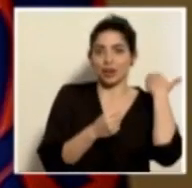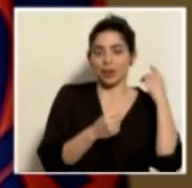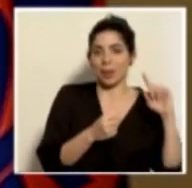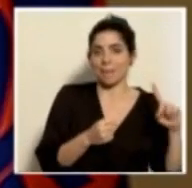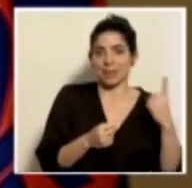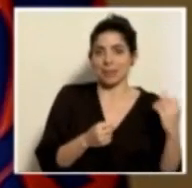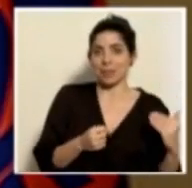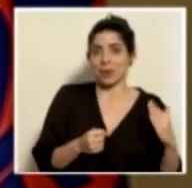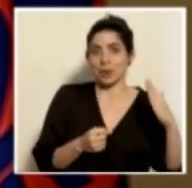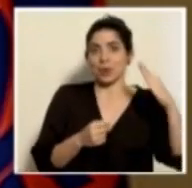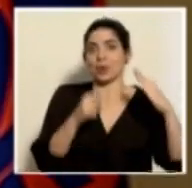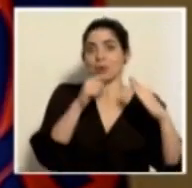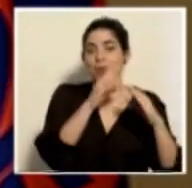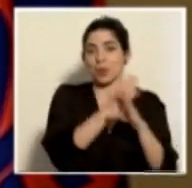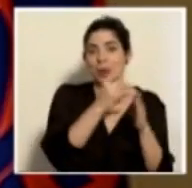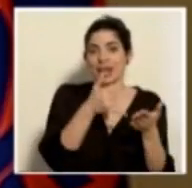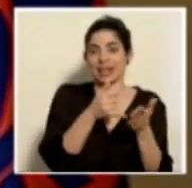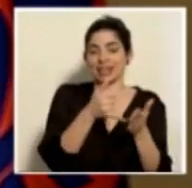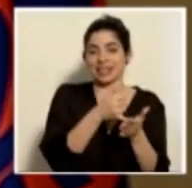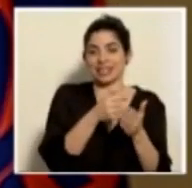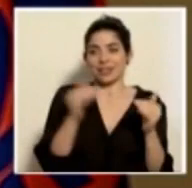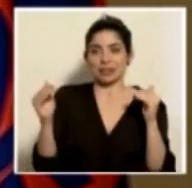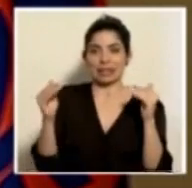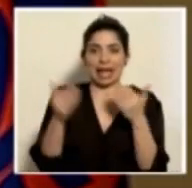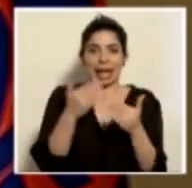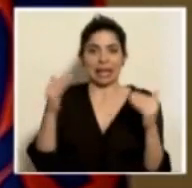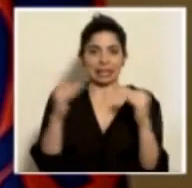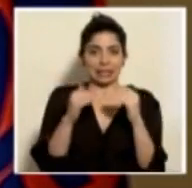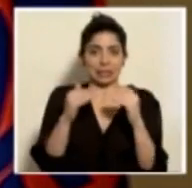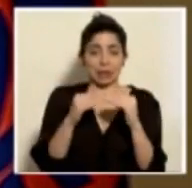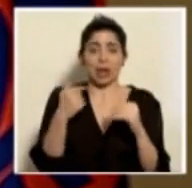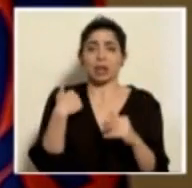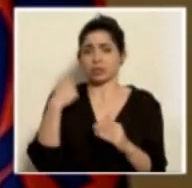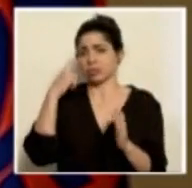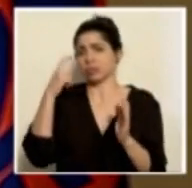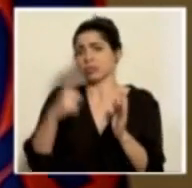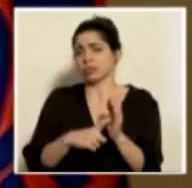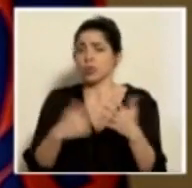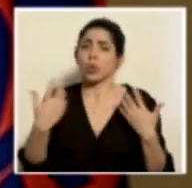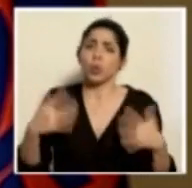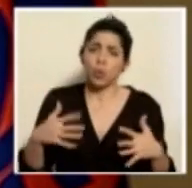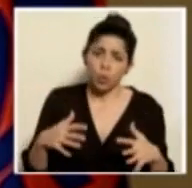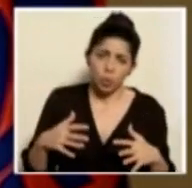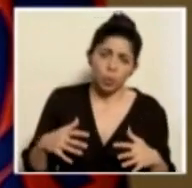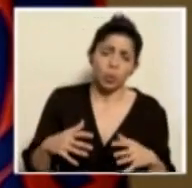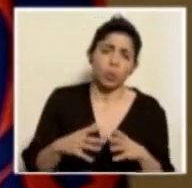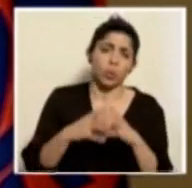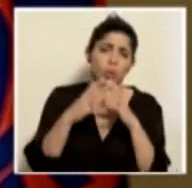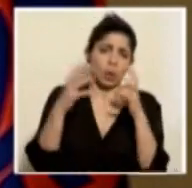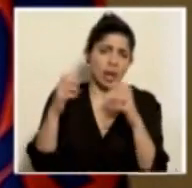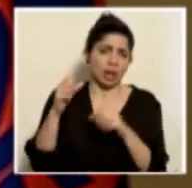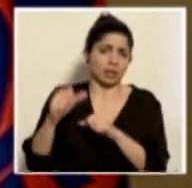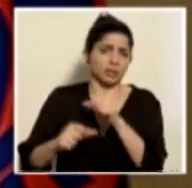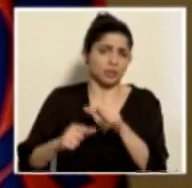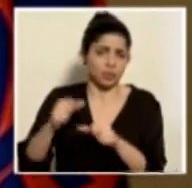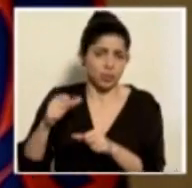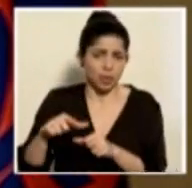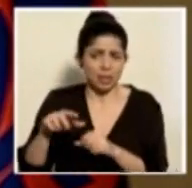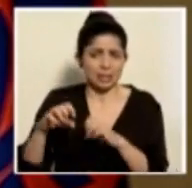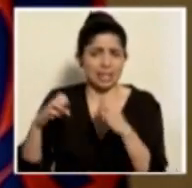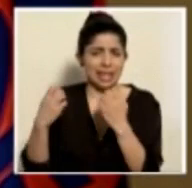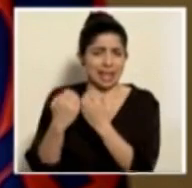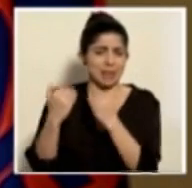ola. Y yo quiero resaltar el enorme esfuerzo que ha hecho un equipo de primera línea de todos